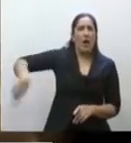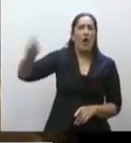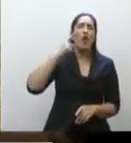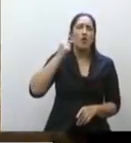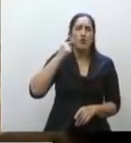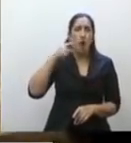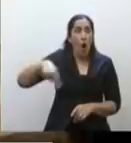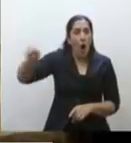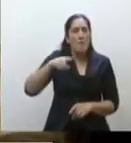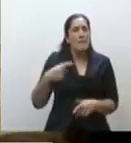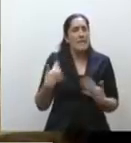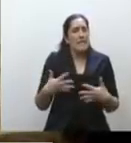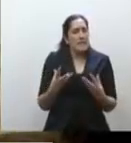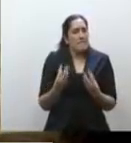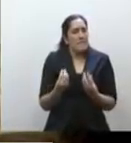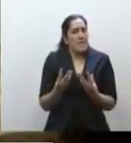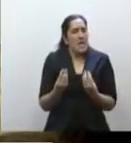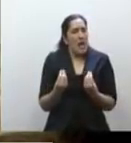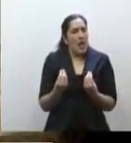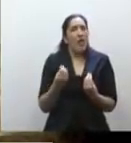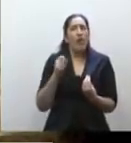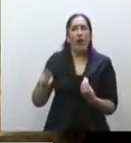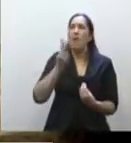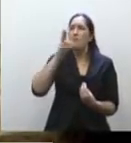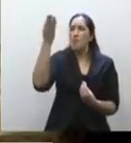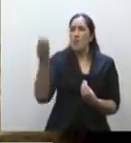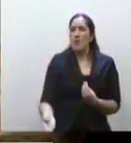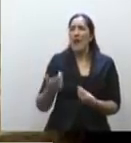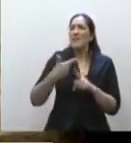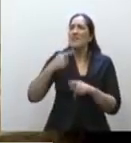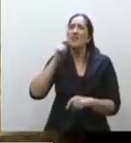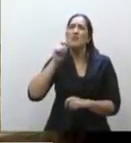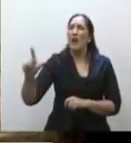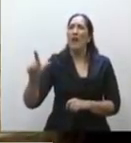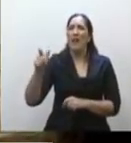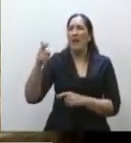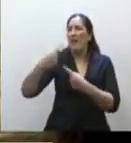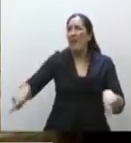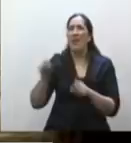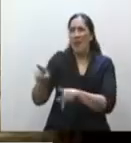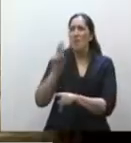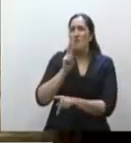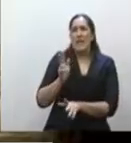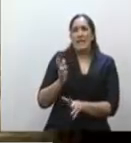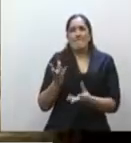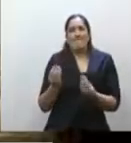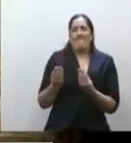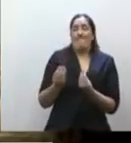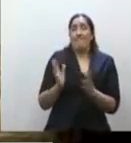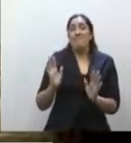un temor atávico a la sexualidad de las mujeres, eso lo dice él. para que mañana